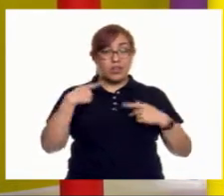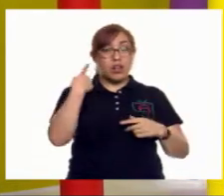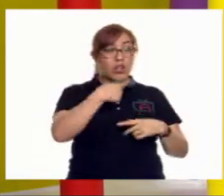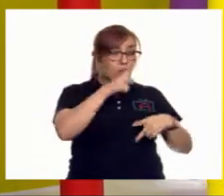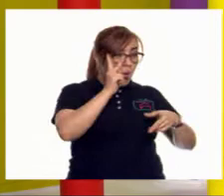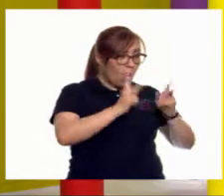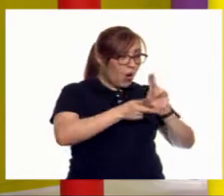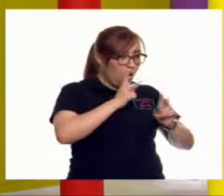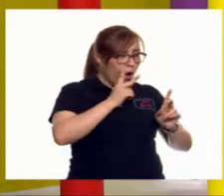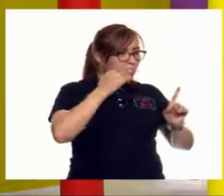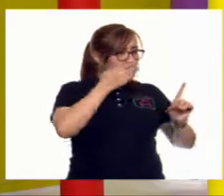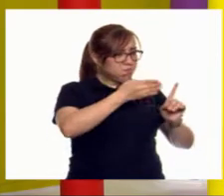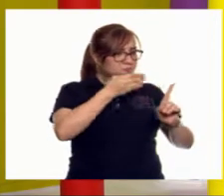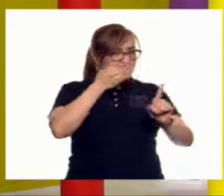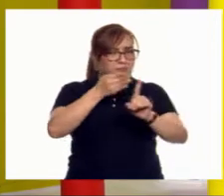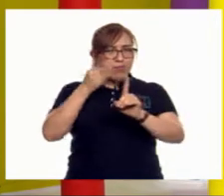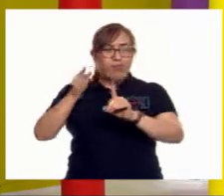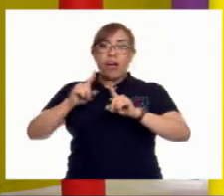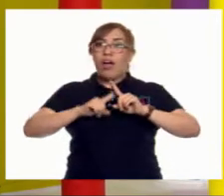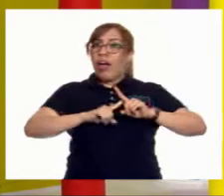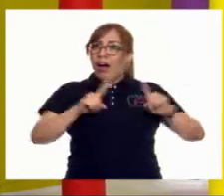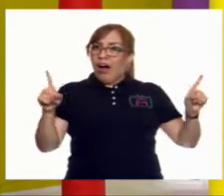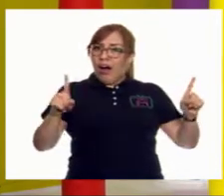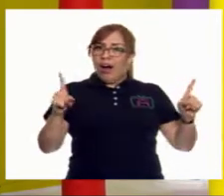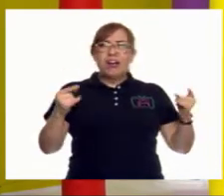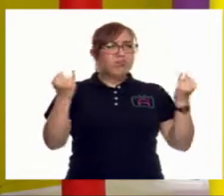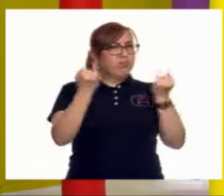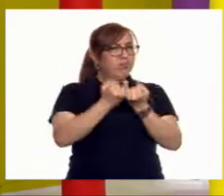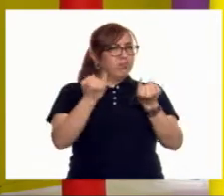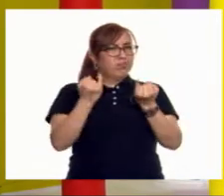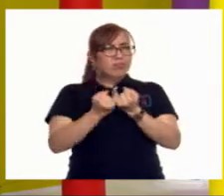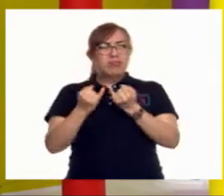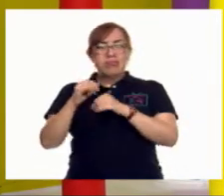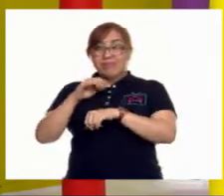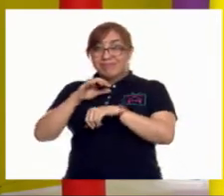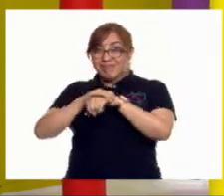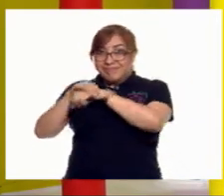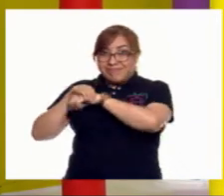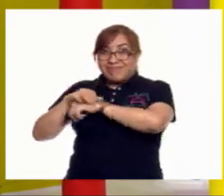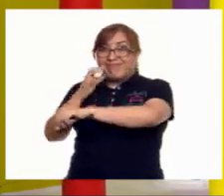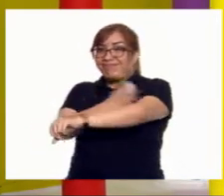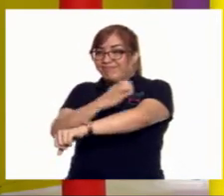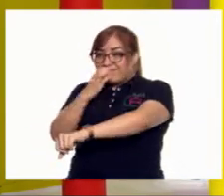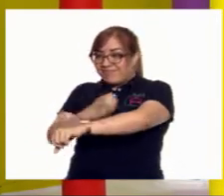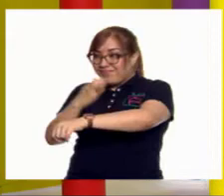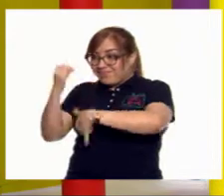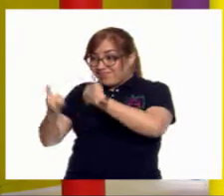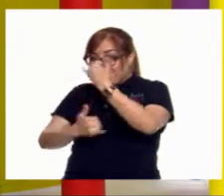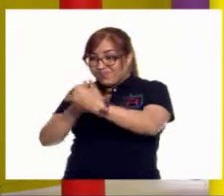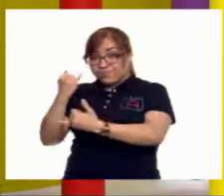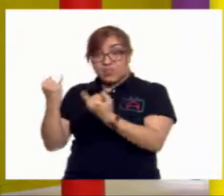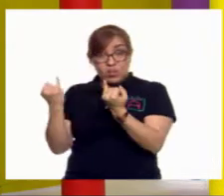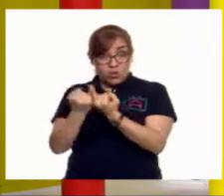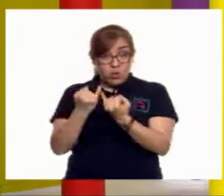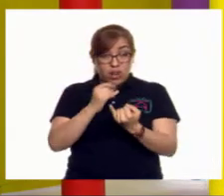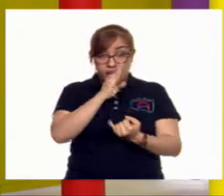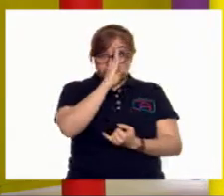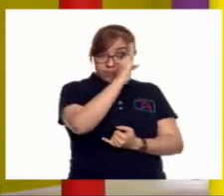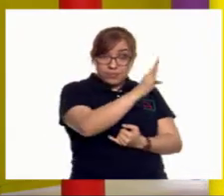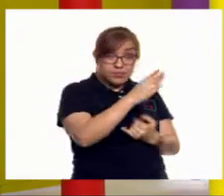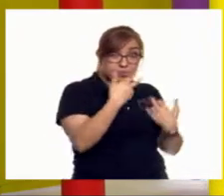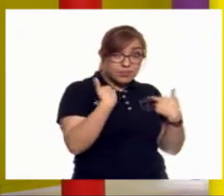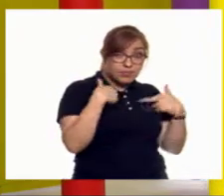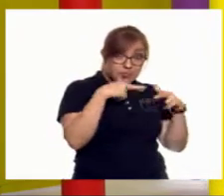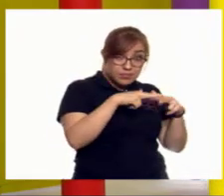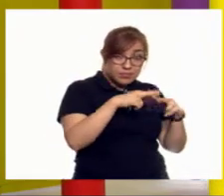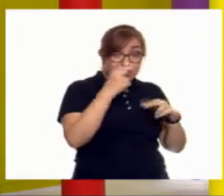distinta, ¿verdad? No es lo mismo hablarle a tus compañeros con los que estás jugando fútbol que a la maestra, a la